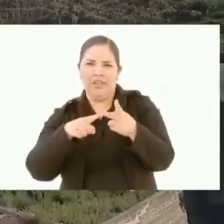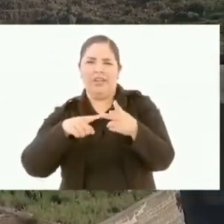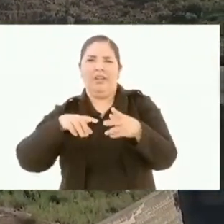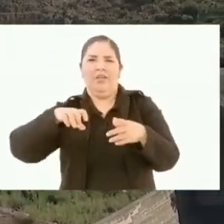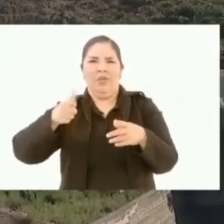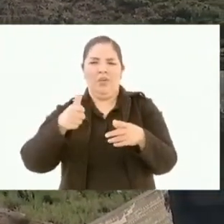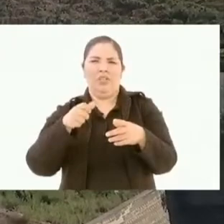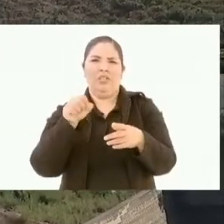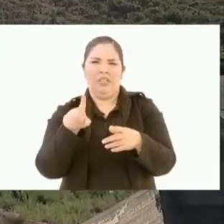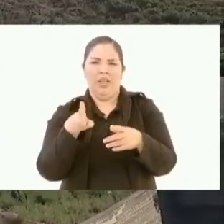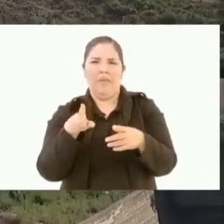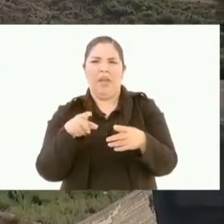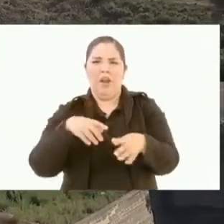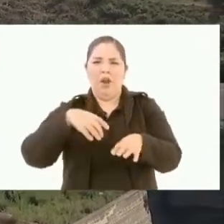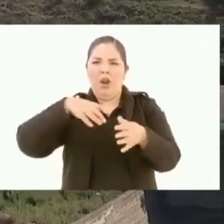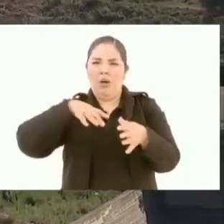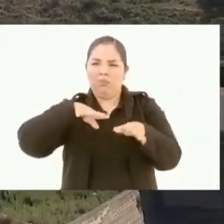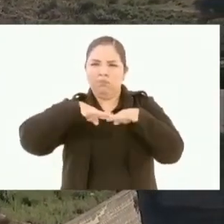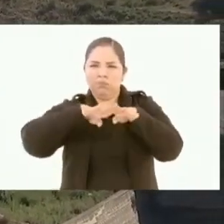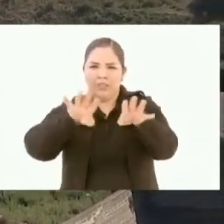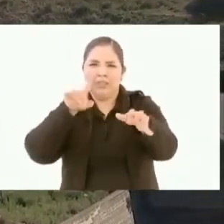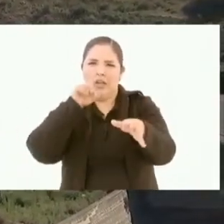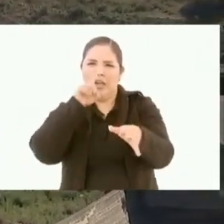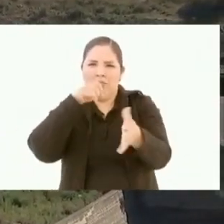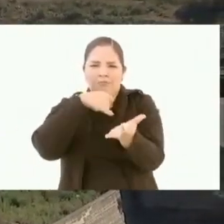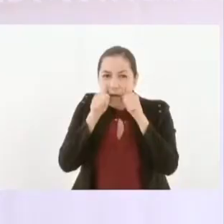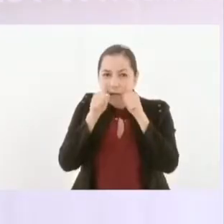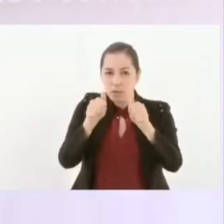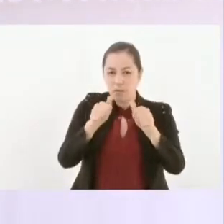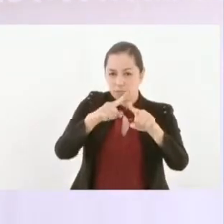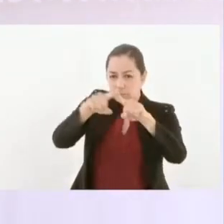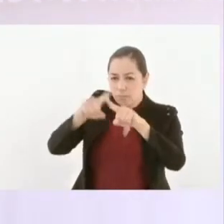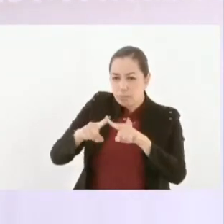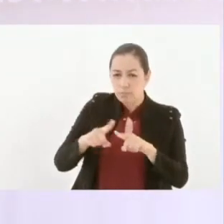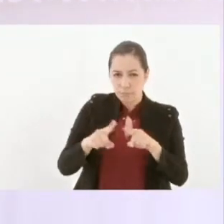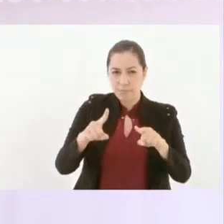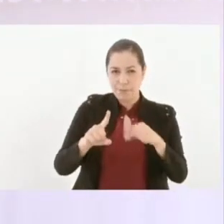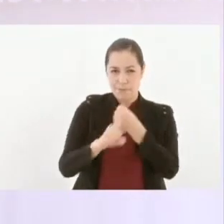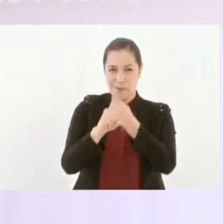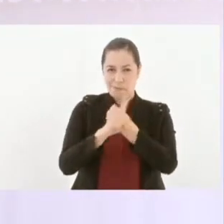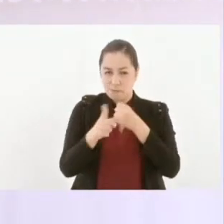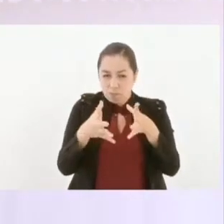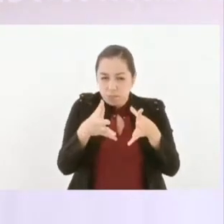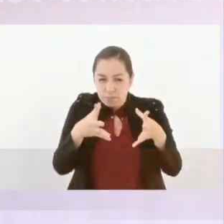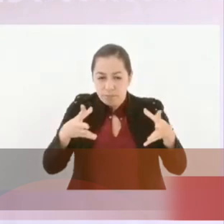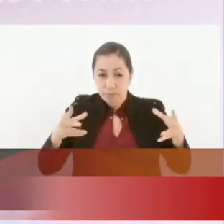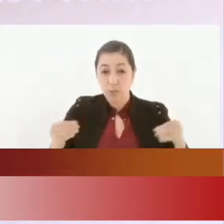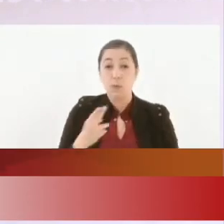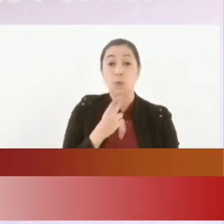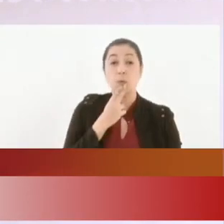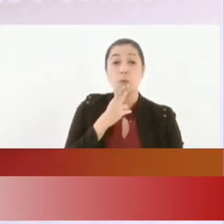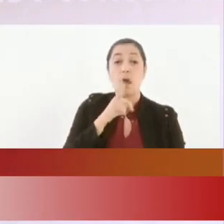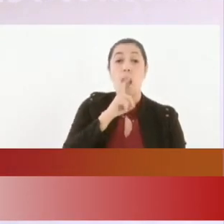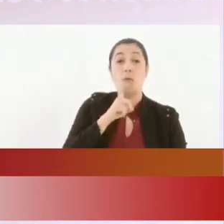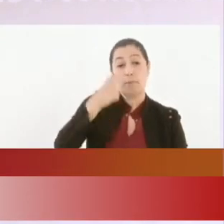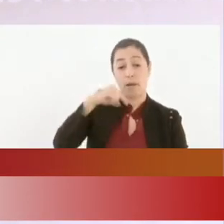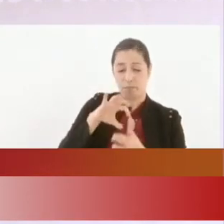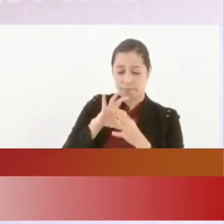pendiente de atender, de resolver el uso del agua para que se genere energía